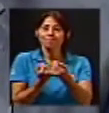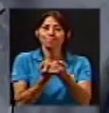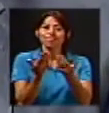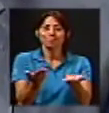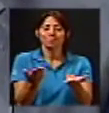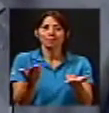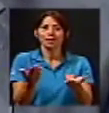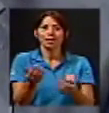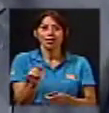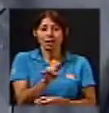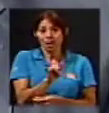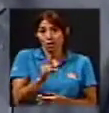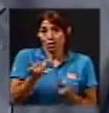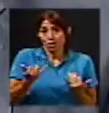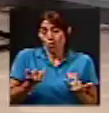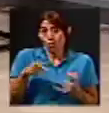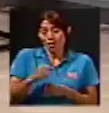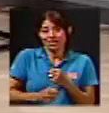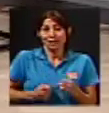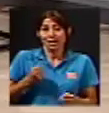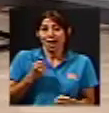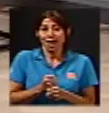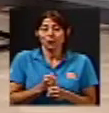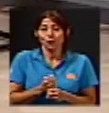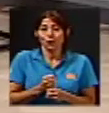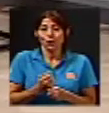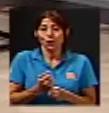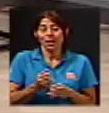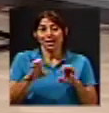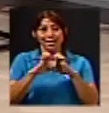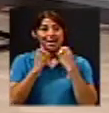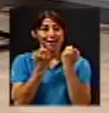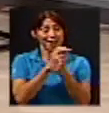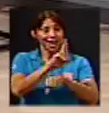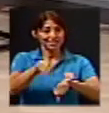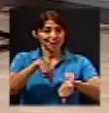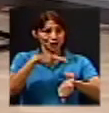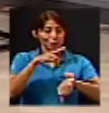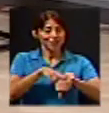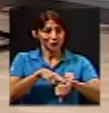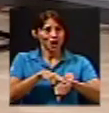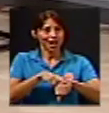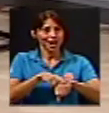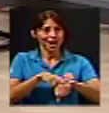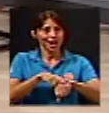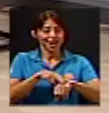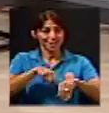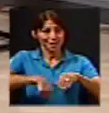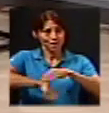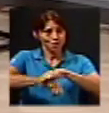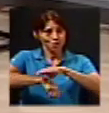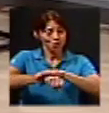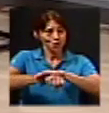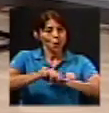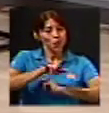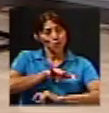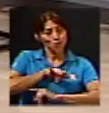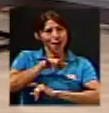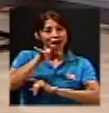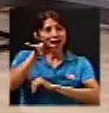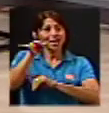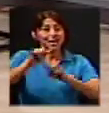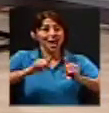que así como este es el año en que la selección nacional va a ir a Brasil y